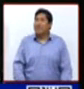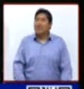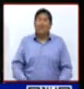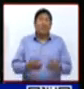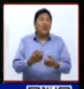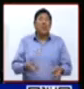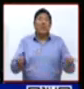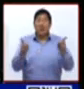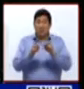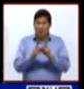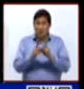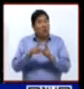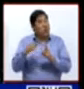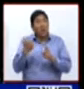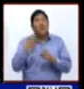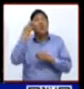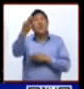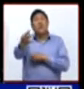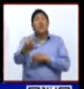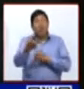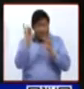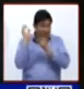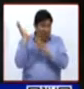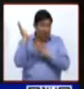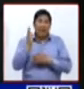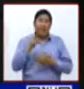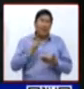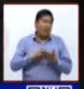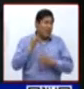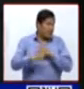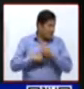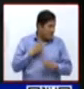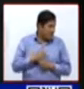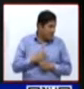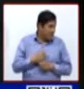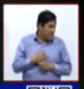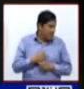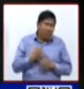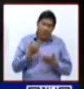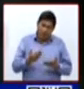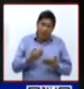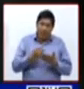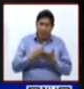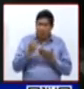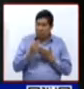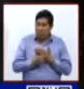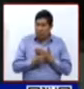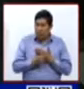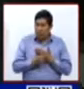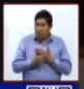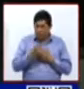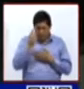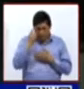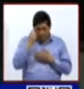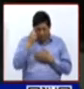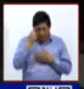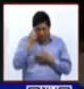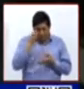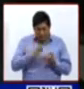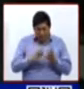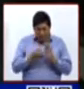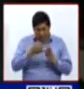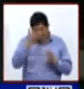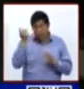¿Cuándo vamos a ver otro eclipse total de luna? Este año está programado, como te digo, no recuerdo bien la fecha. Sin